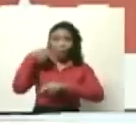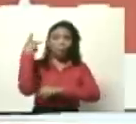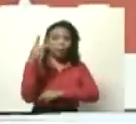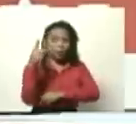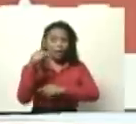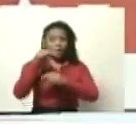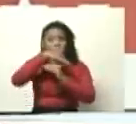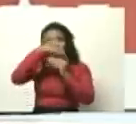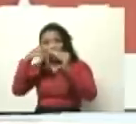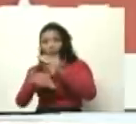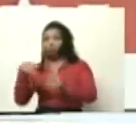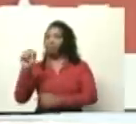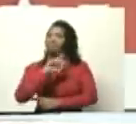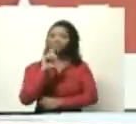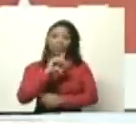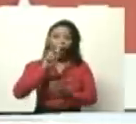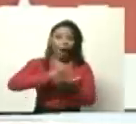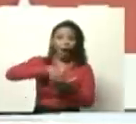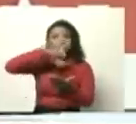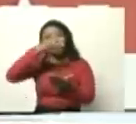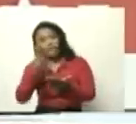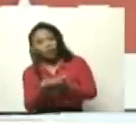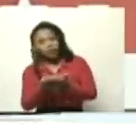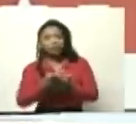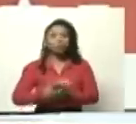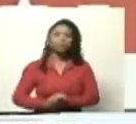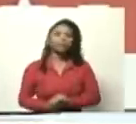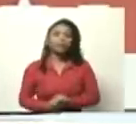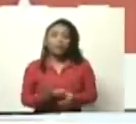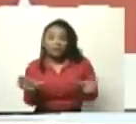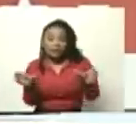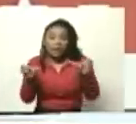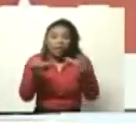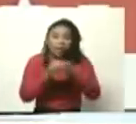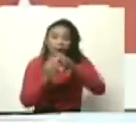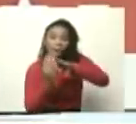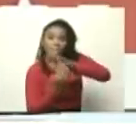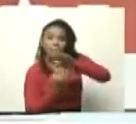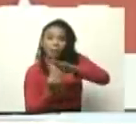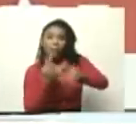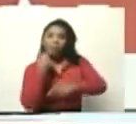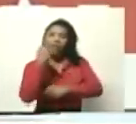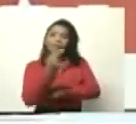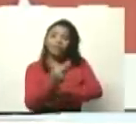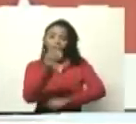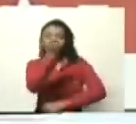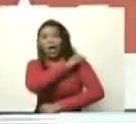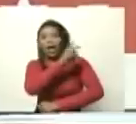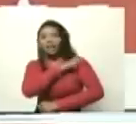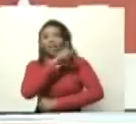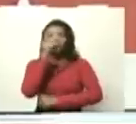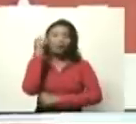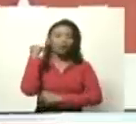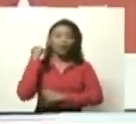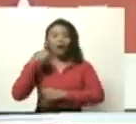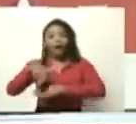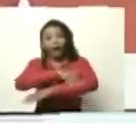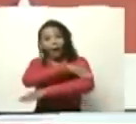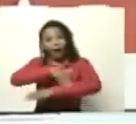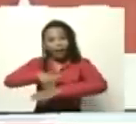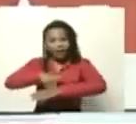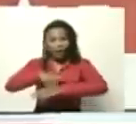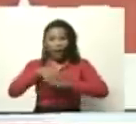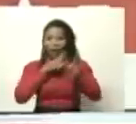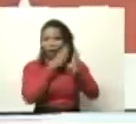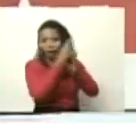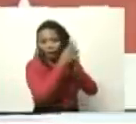ahí hacia abajo. No, es al revés. Se reúnen las bases para designar a los jefes y jefas de calle, las